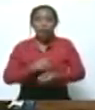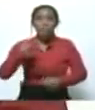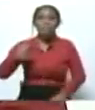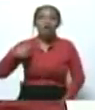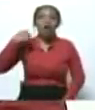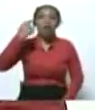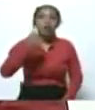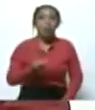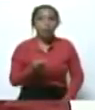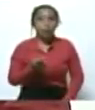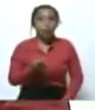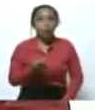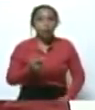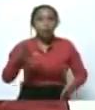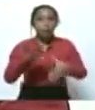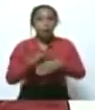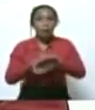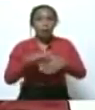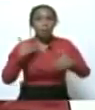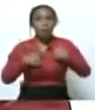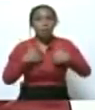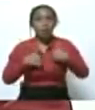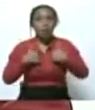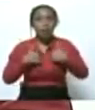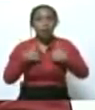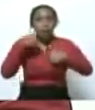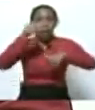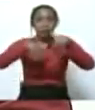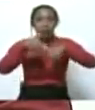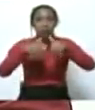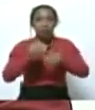mañana, martes y miércoles, elección,